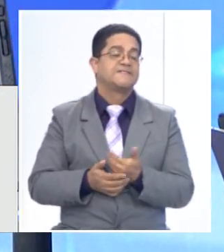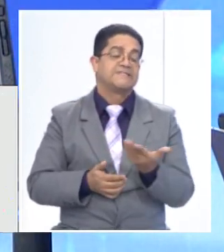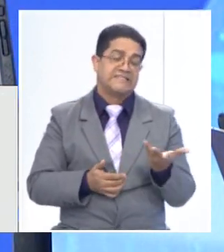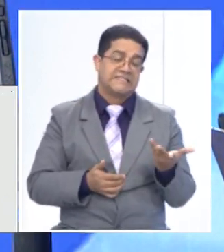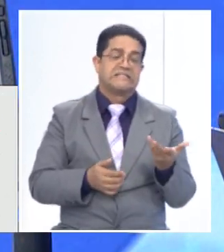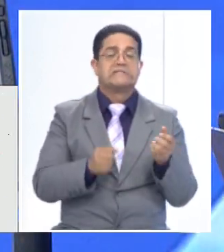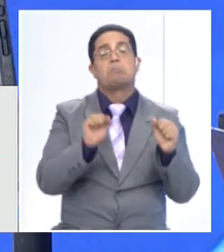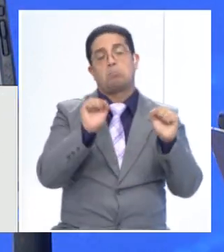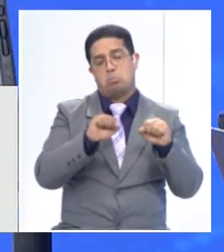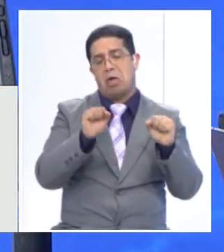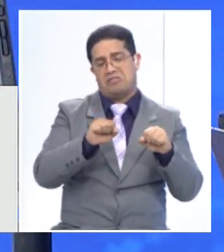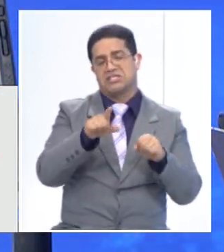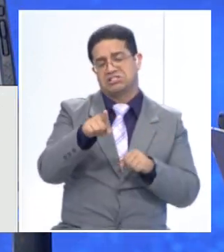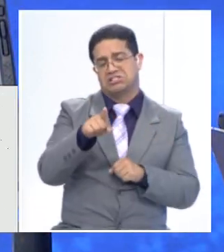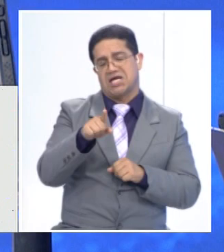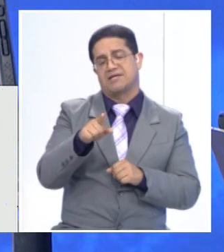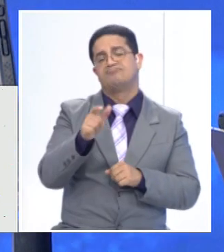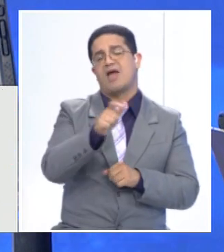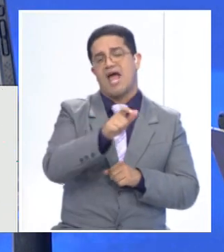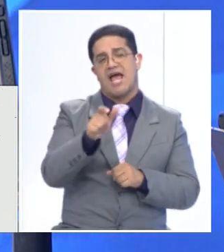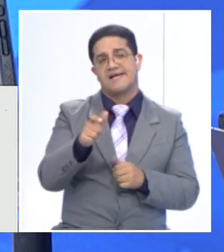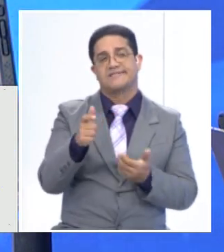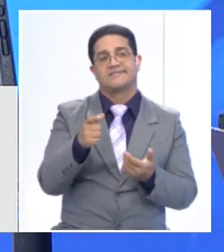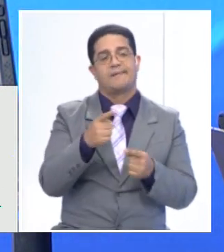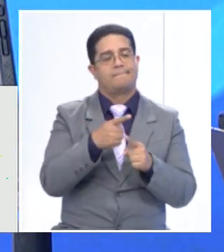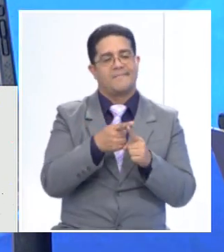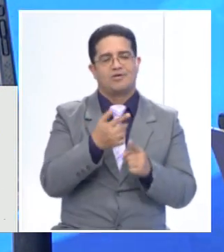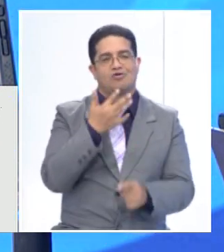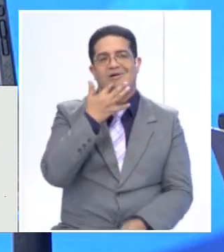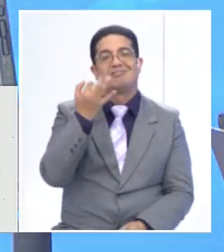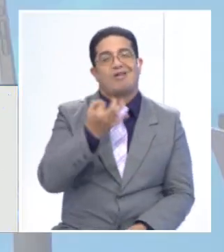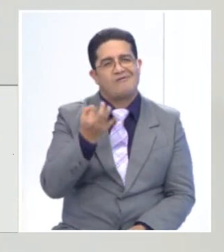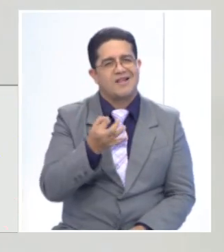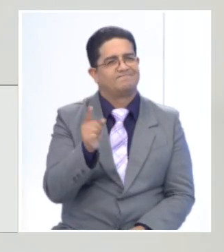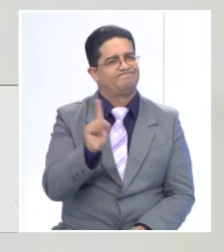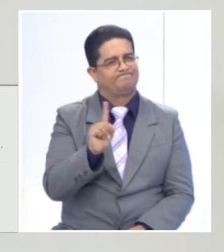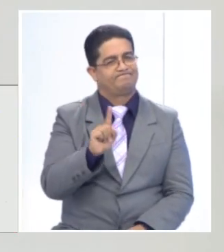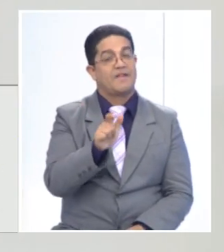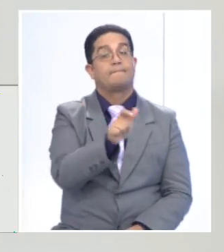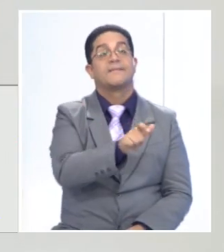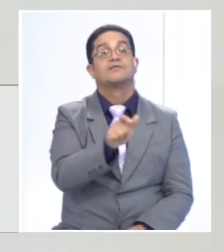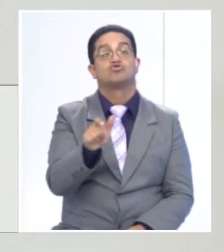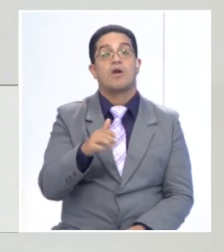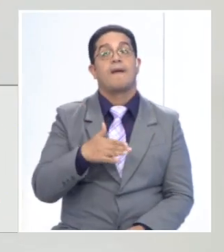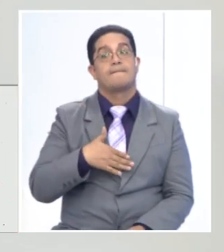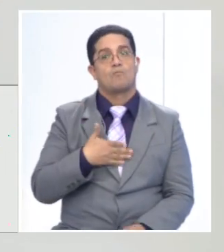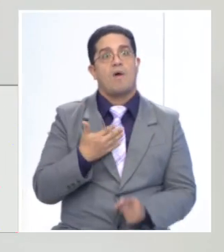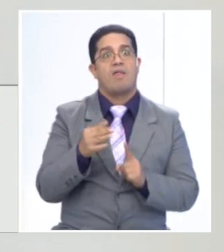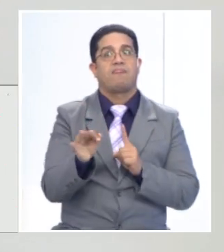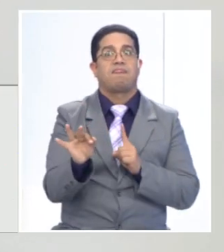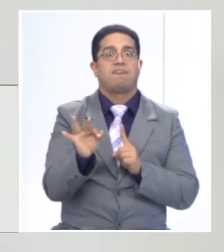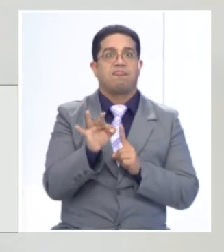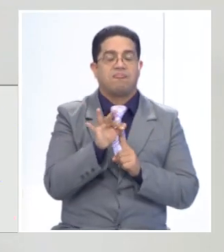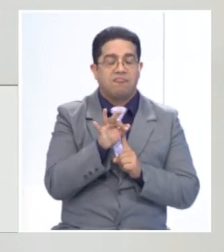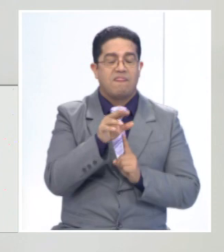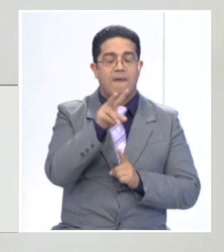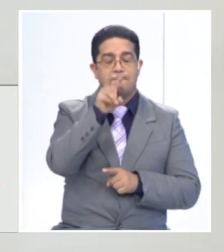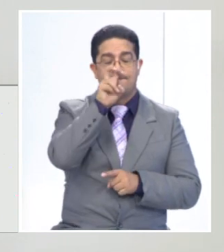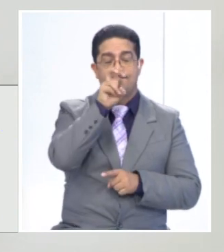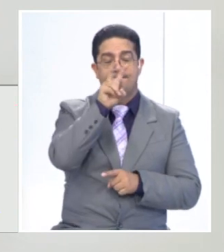puede ser una creencia popular porque no es del todo cierto. Un paciente puede tener infecciones